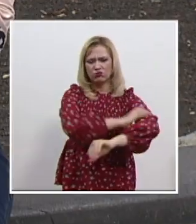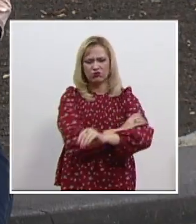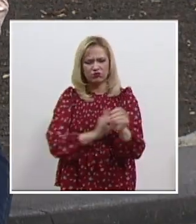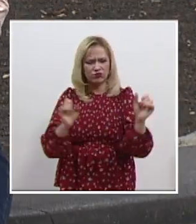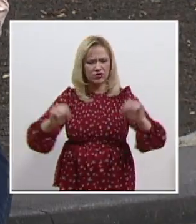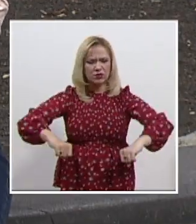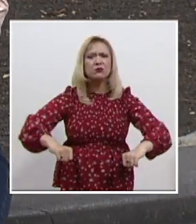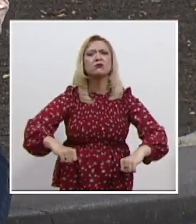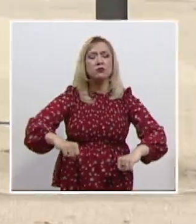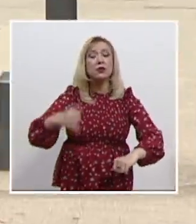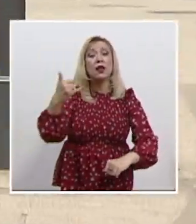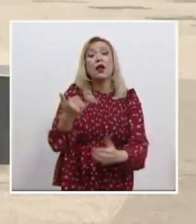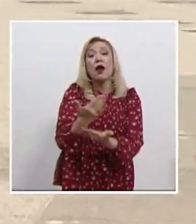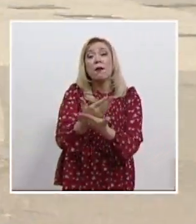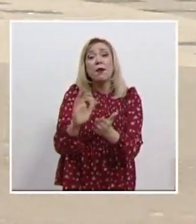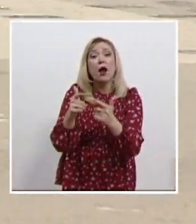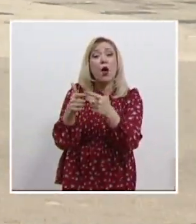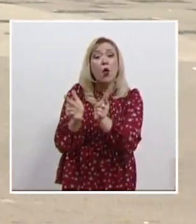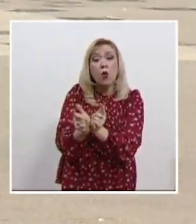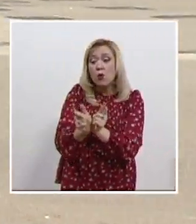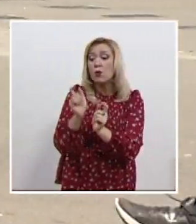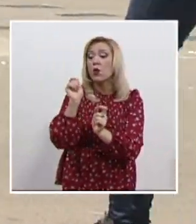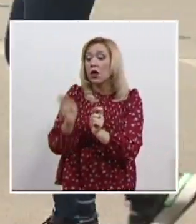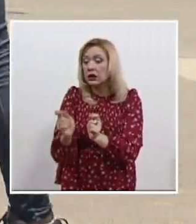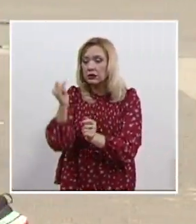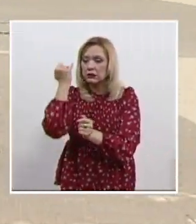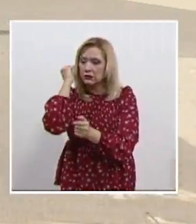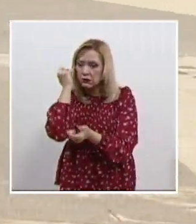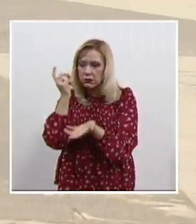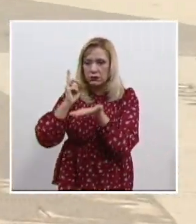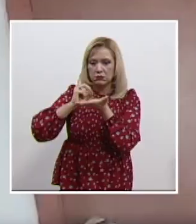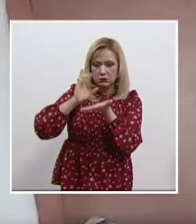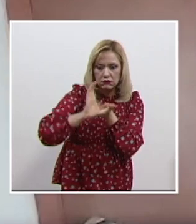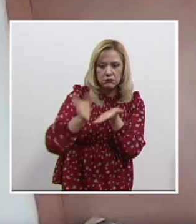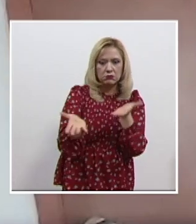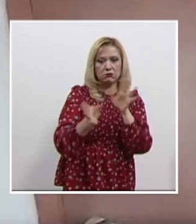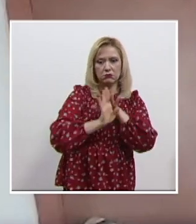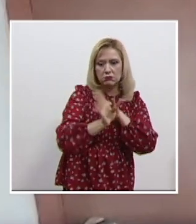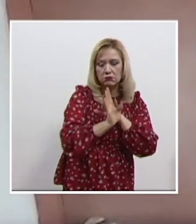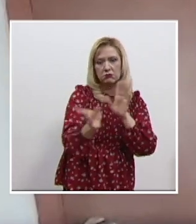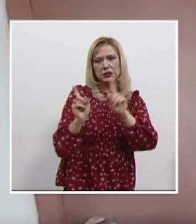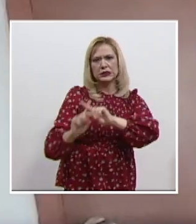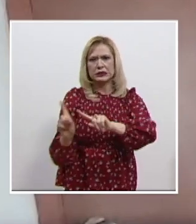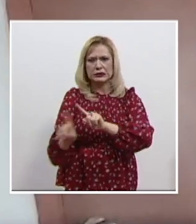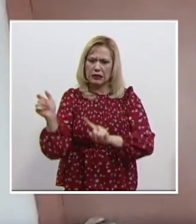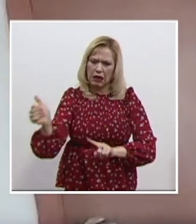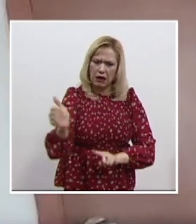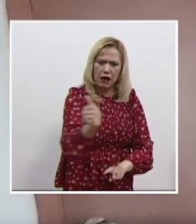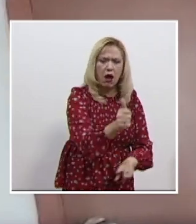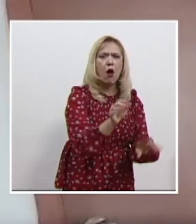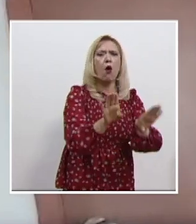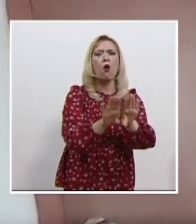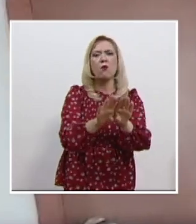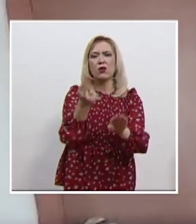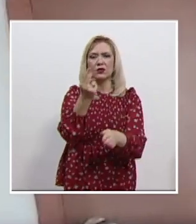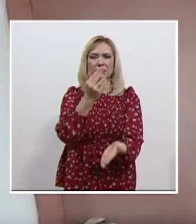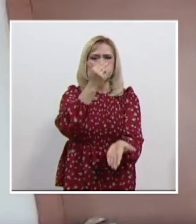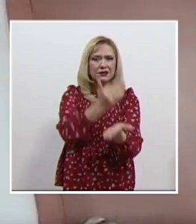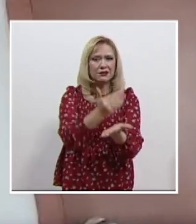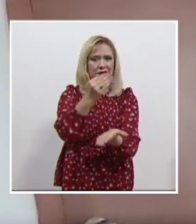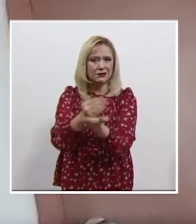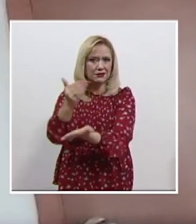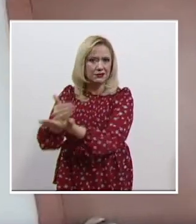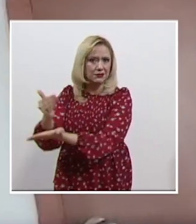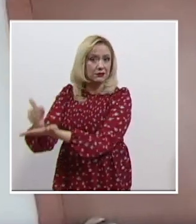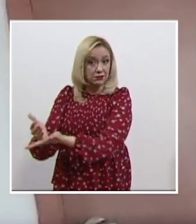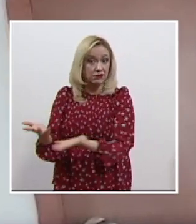perspectiva interseccional con el fin de analizar el contexto en el que se registran los hechos de violencia para erradicar las causas que la generan.